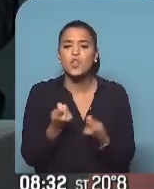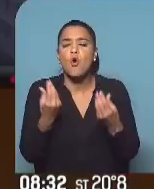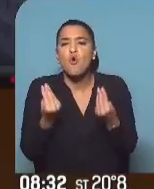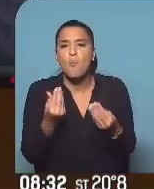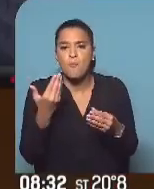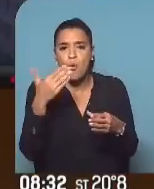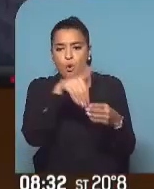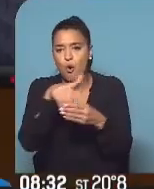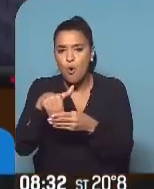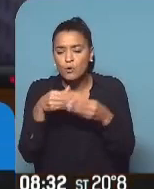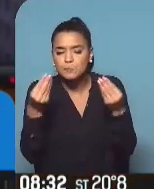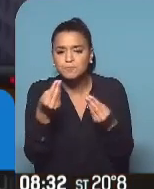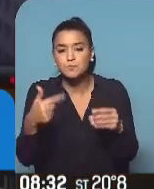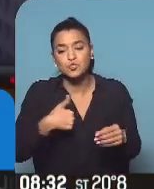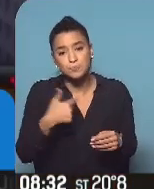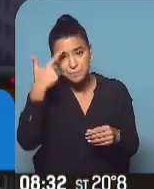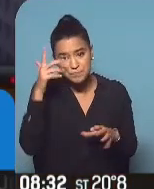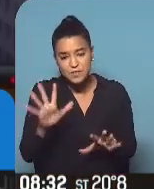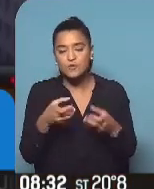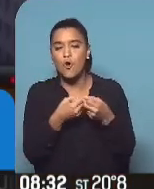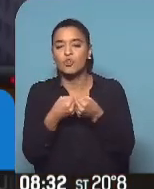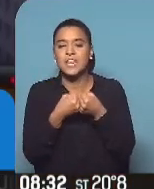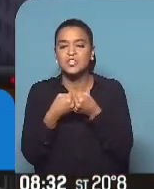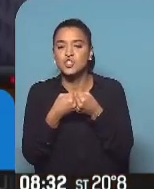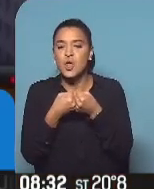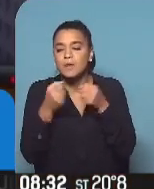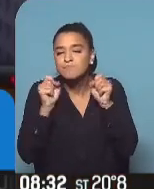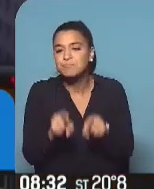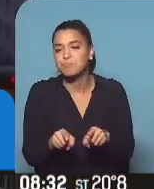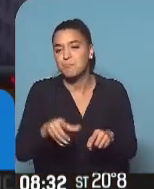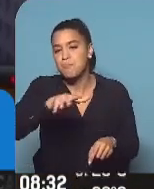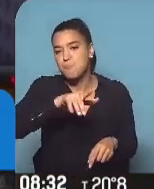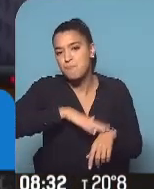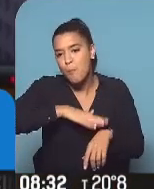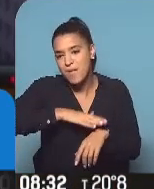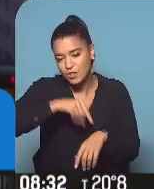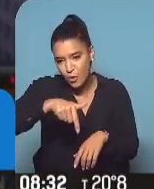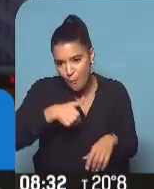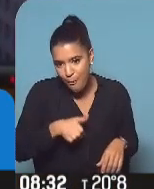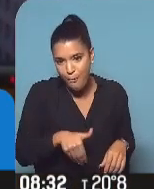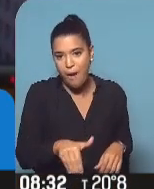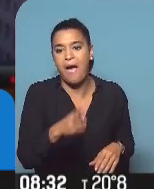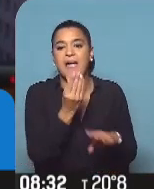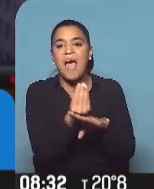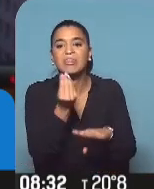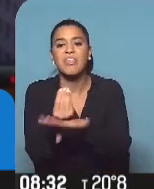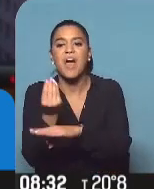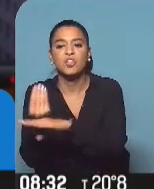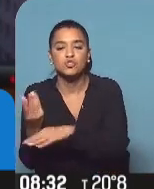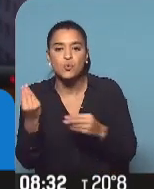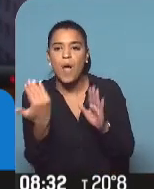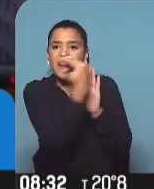presidencial? Mira, yo creo que son tensiones propias del momento de definiciones de candidaturas,